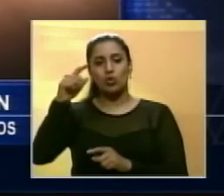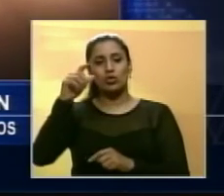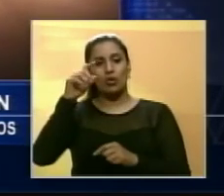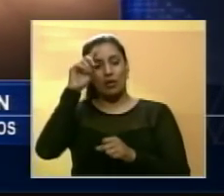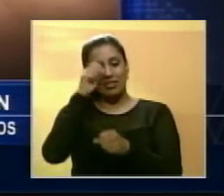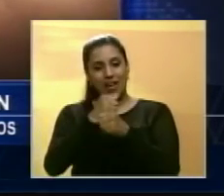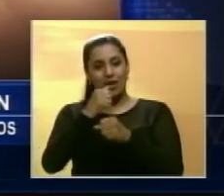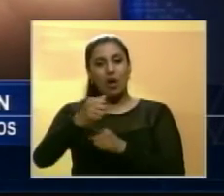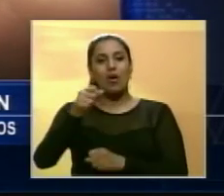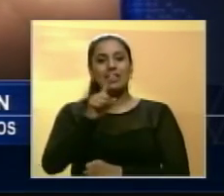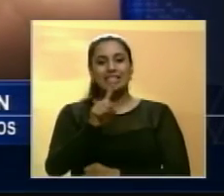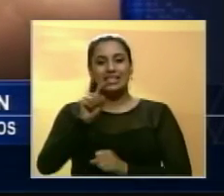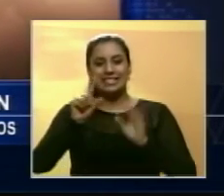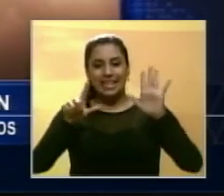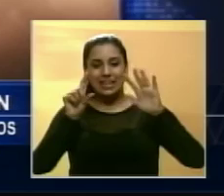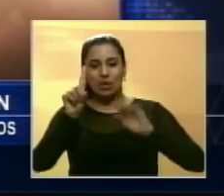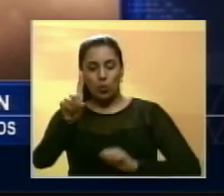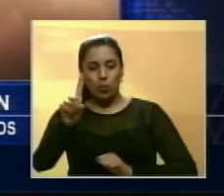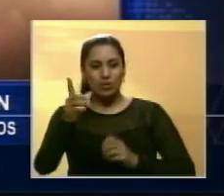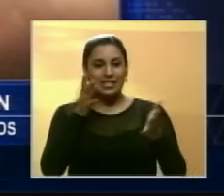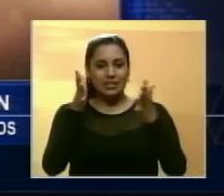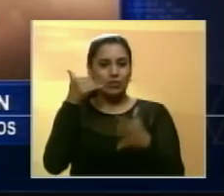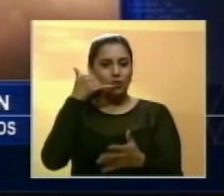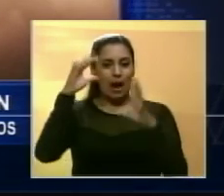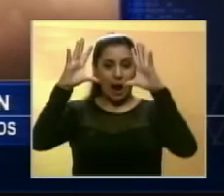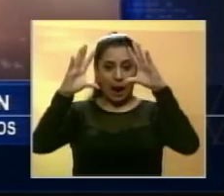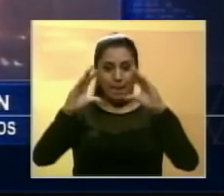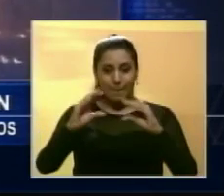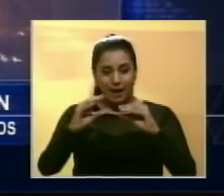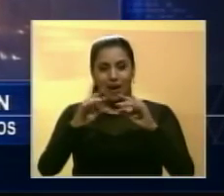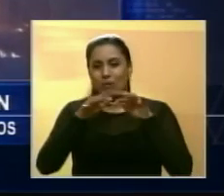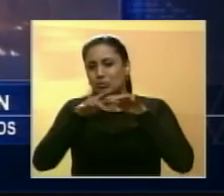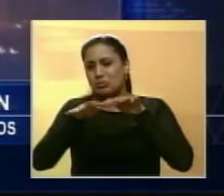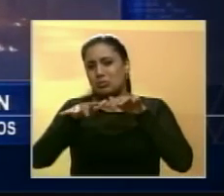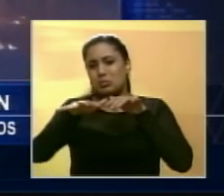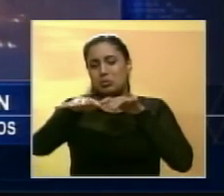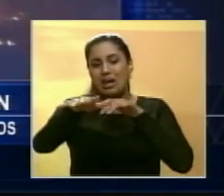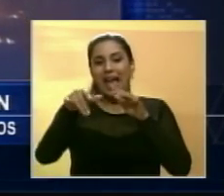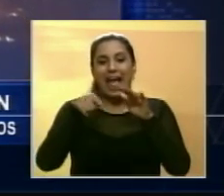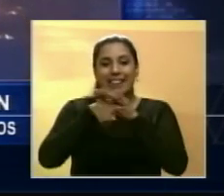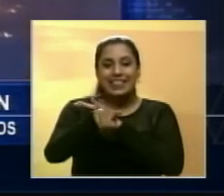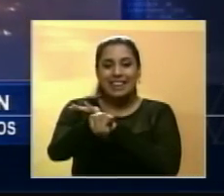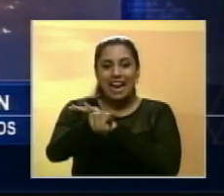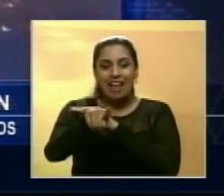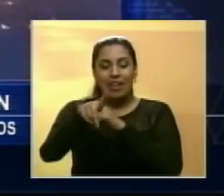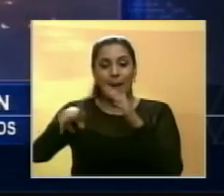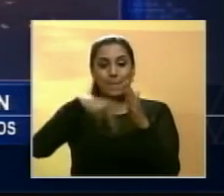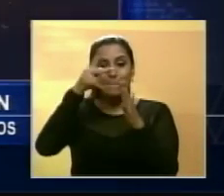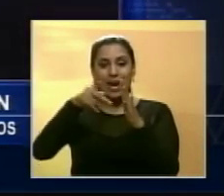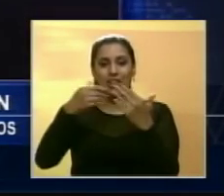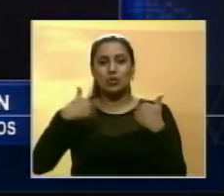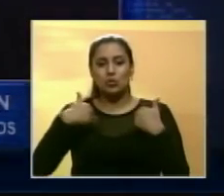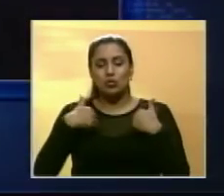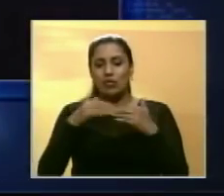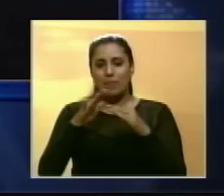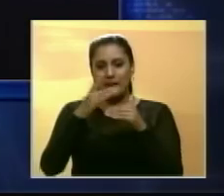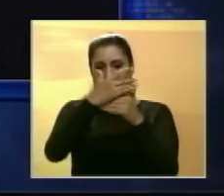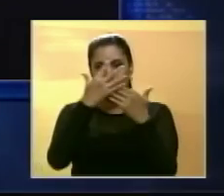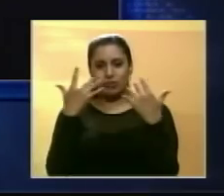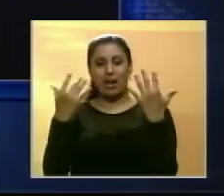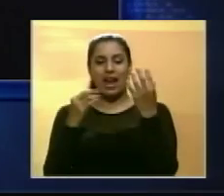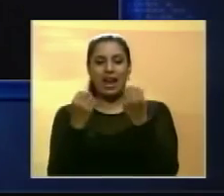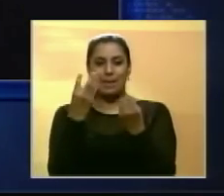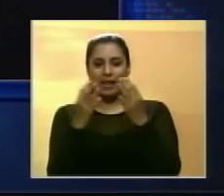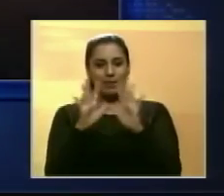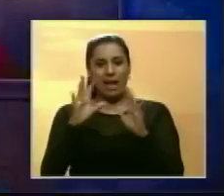servicio 171 informaron que el fuego se propagó en la entrada principal del Parque Nacional, perjudicando solo a la